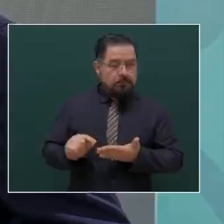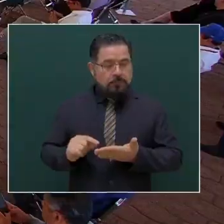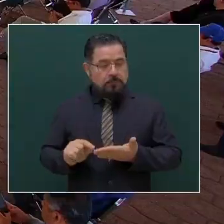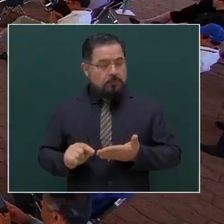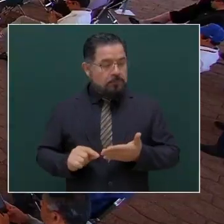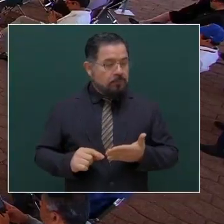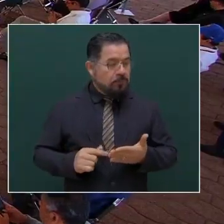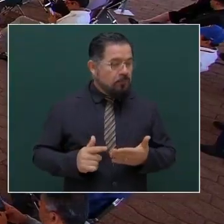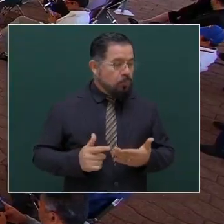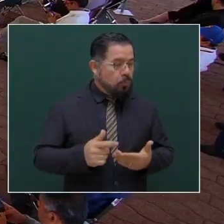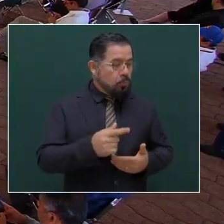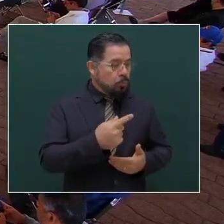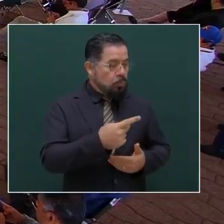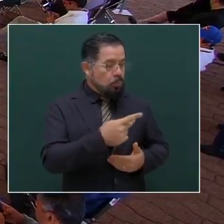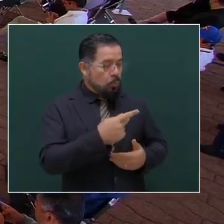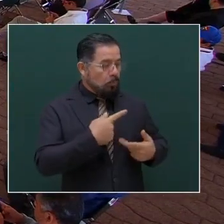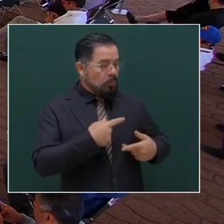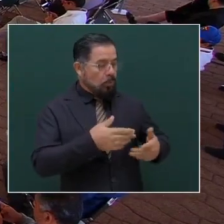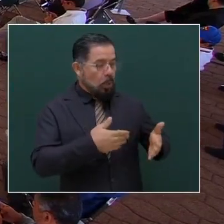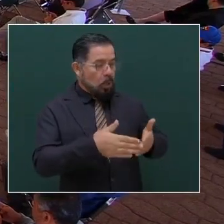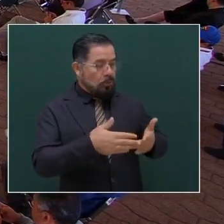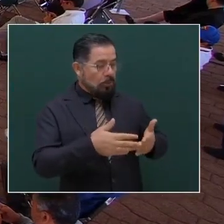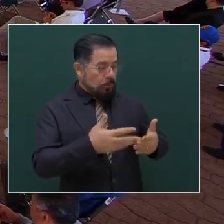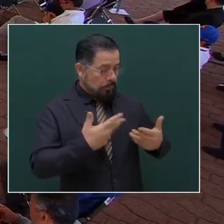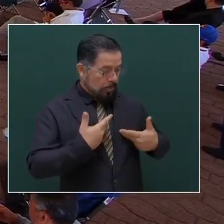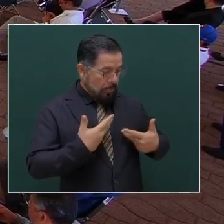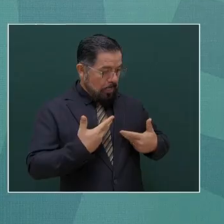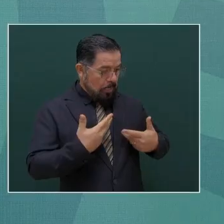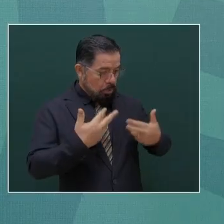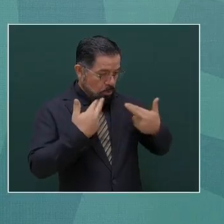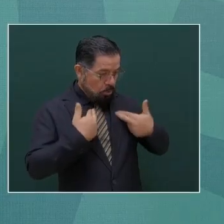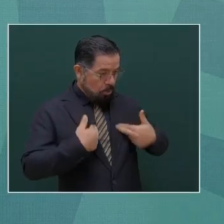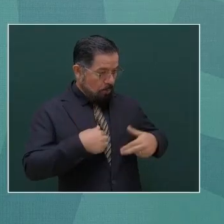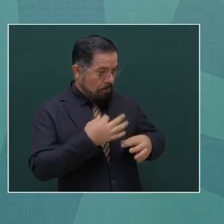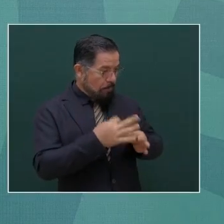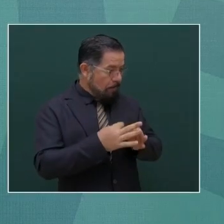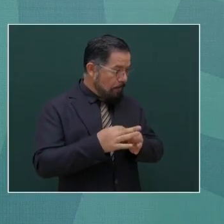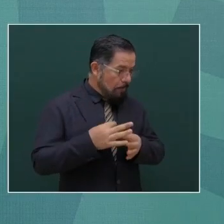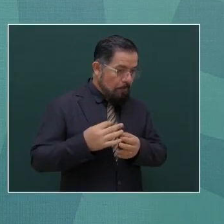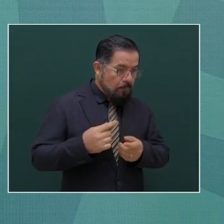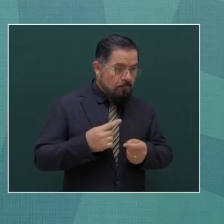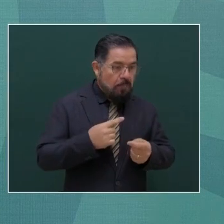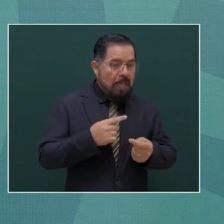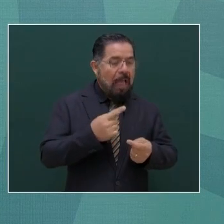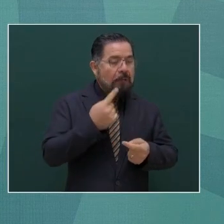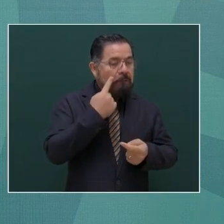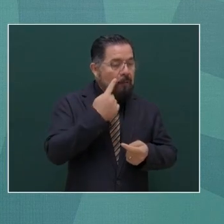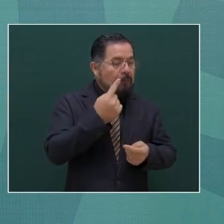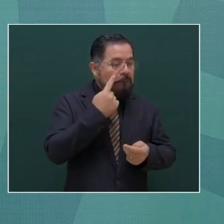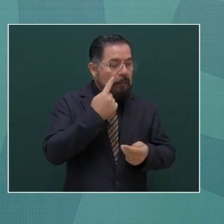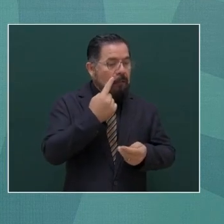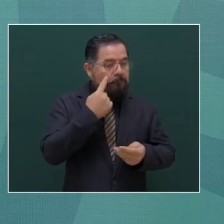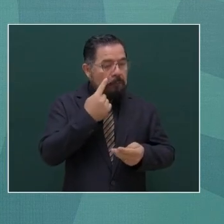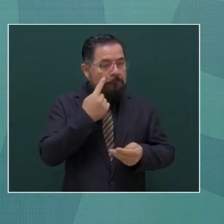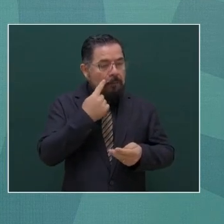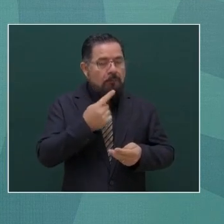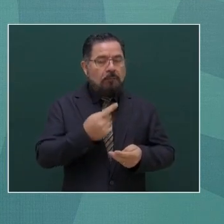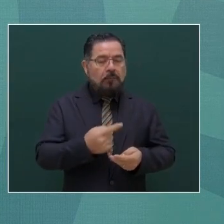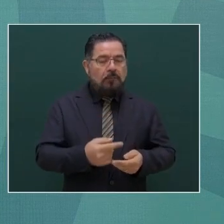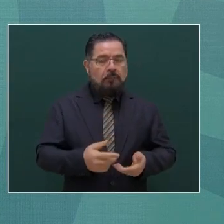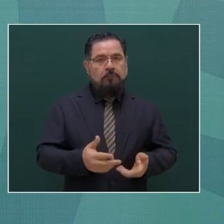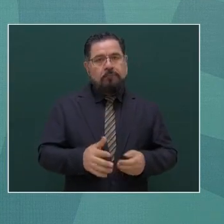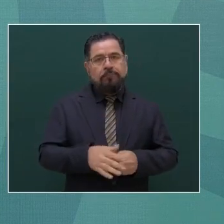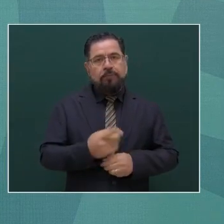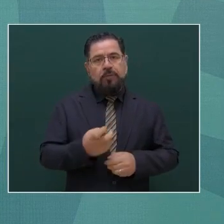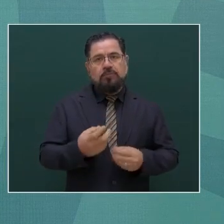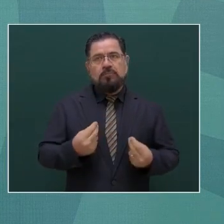sus equipos los cocineros, a ver si esto, a ver si lo otro, pues nadie pasaba el